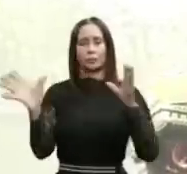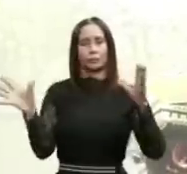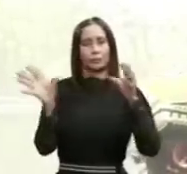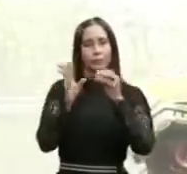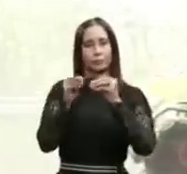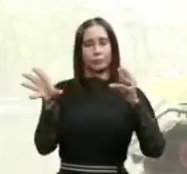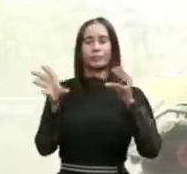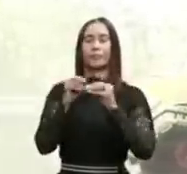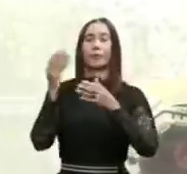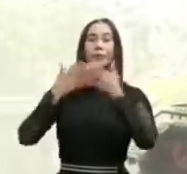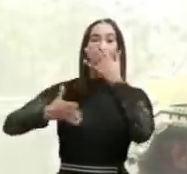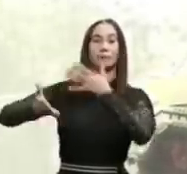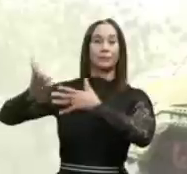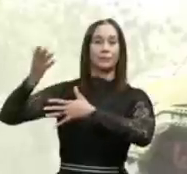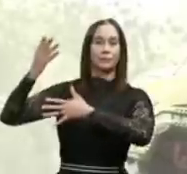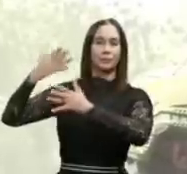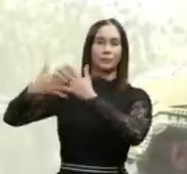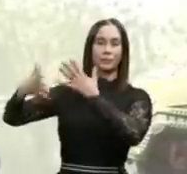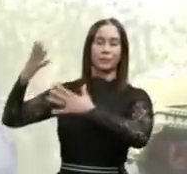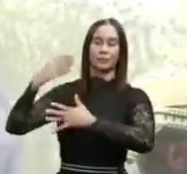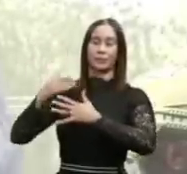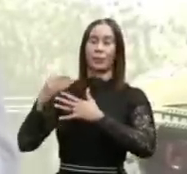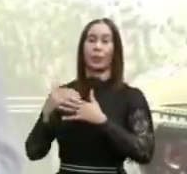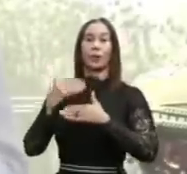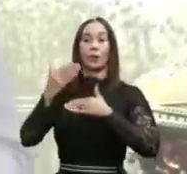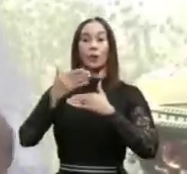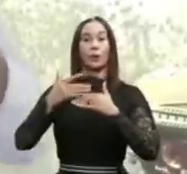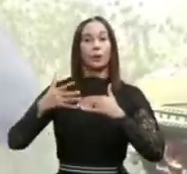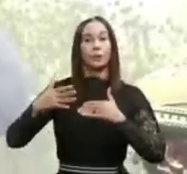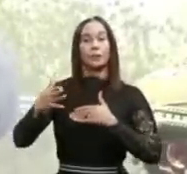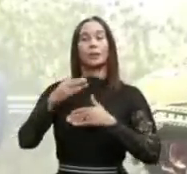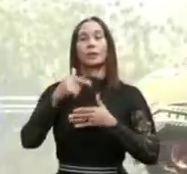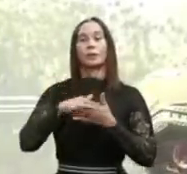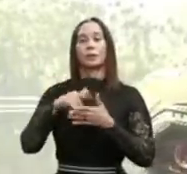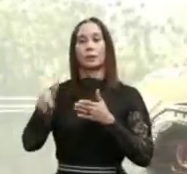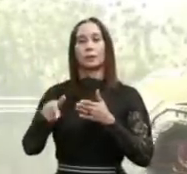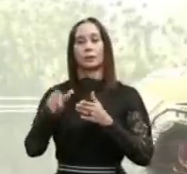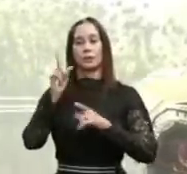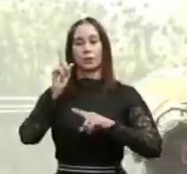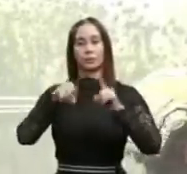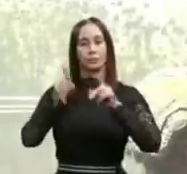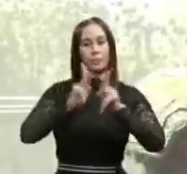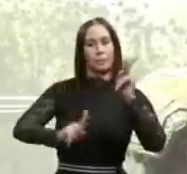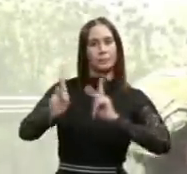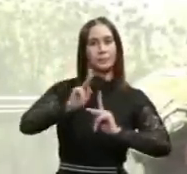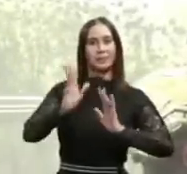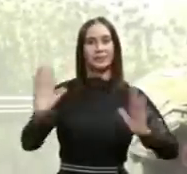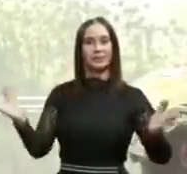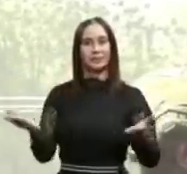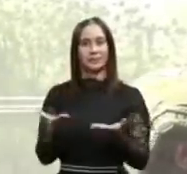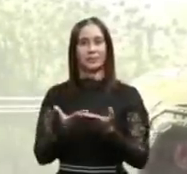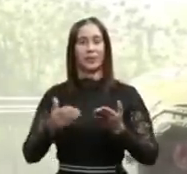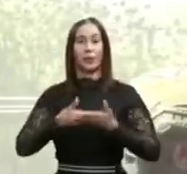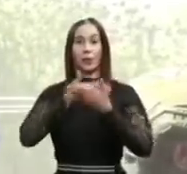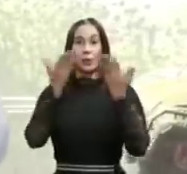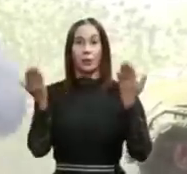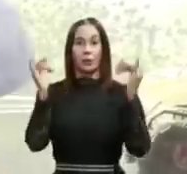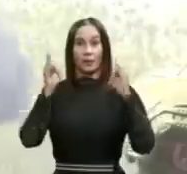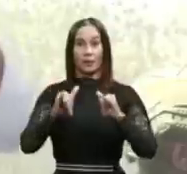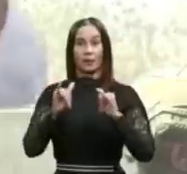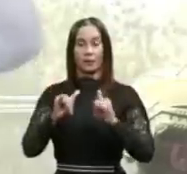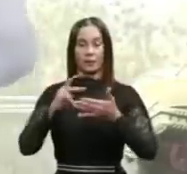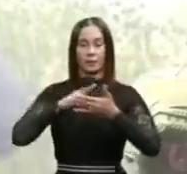durante muchas décadas, a lo largo de los cuales, y salvo en contadas ocasiones, no ha habido hasta ahora